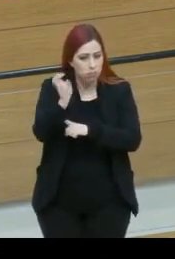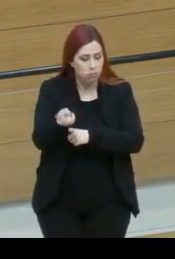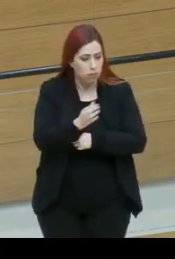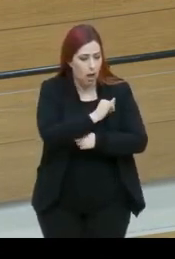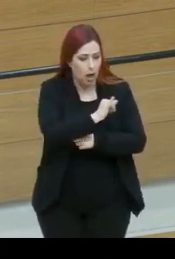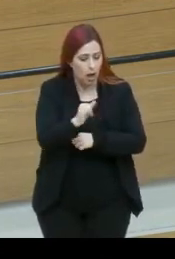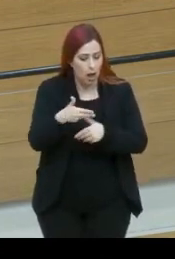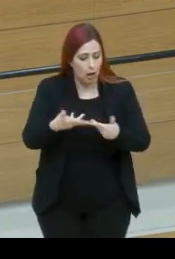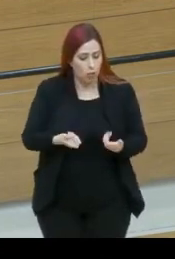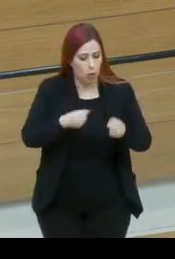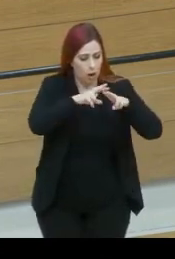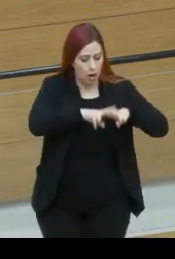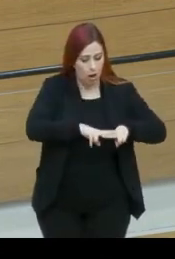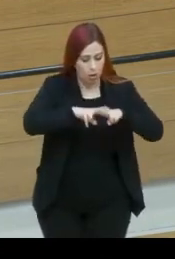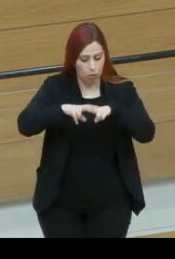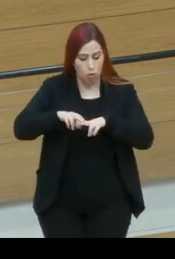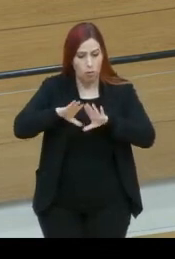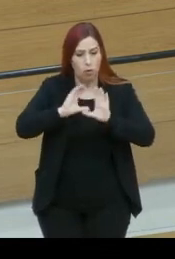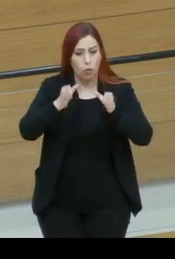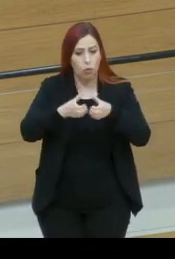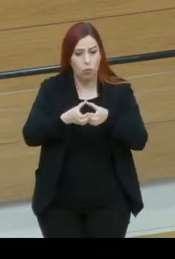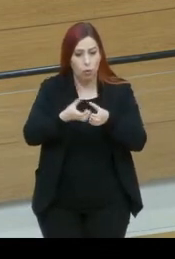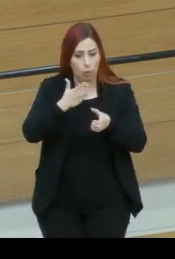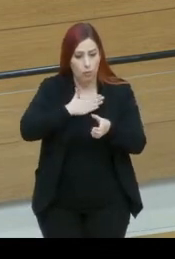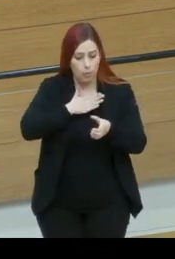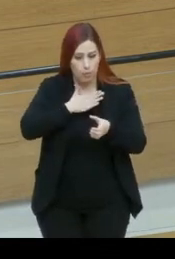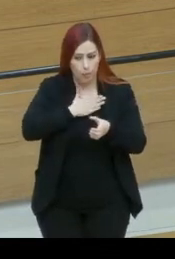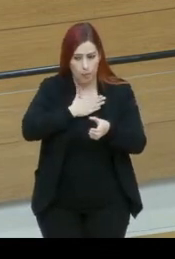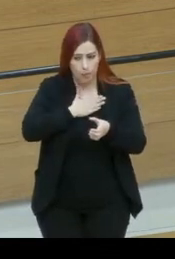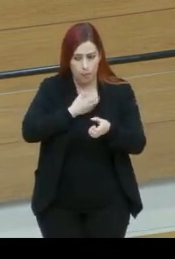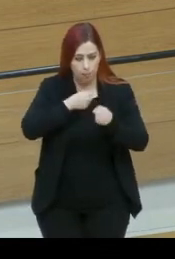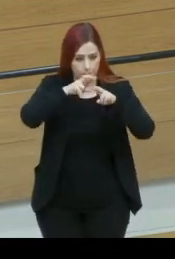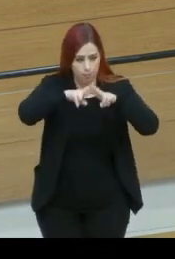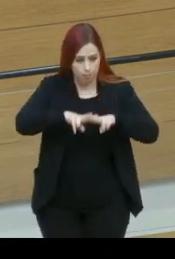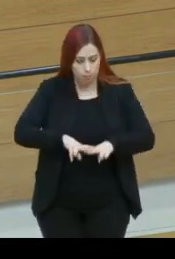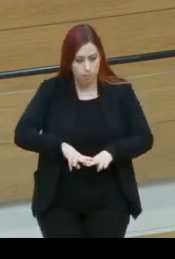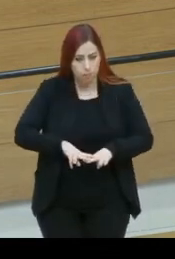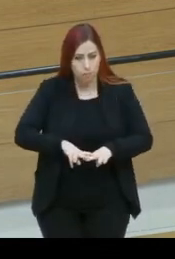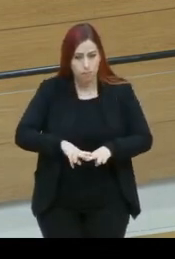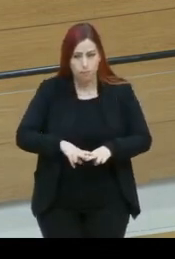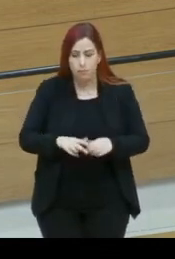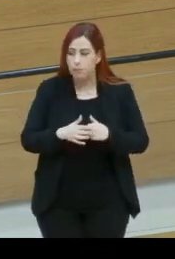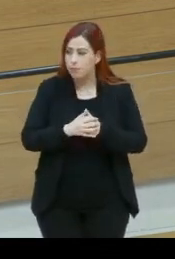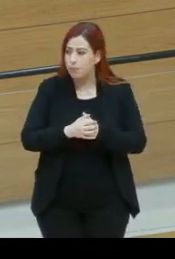estudiando actualmente, pero en mi grupo de investigación